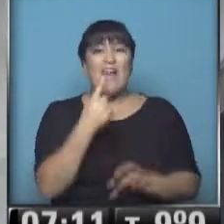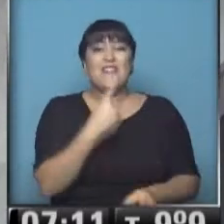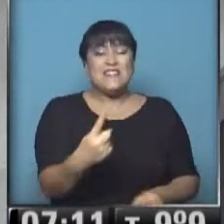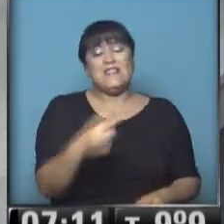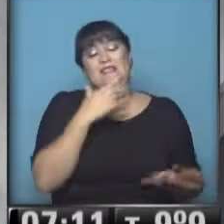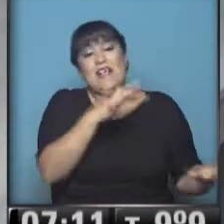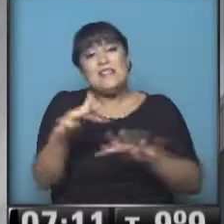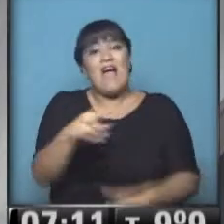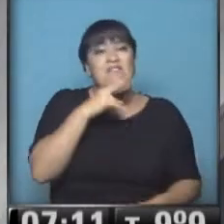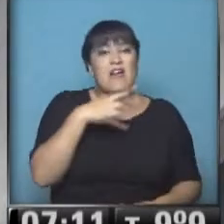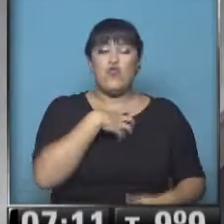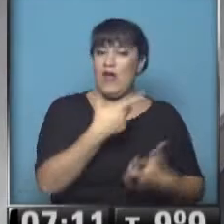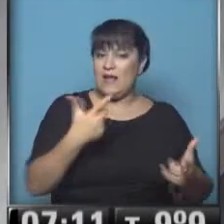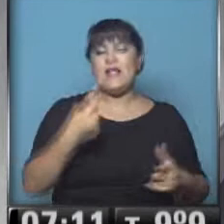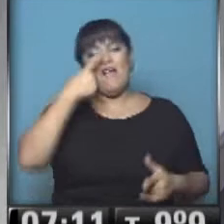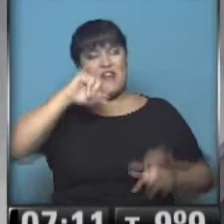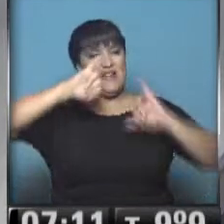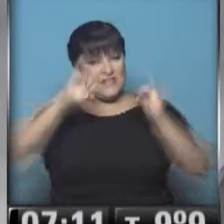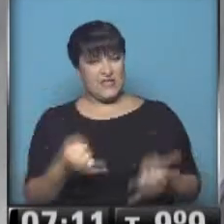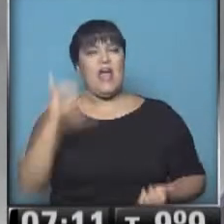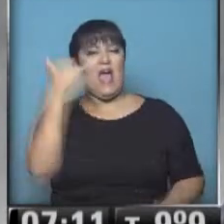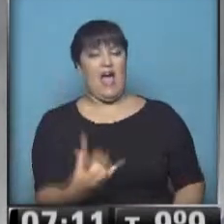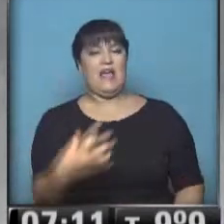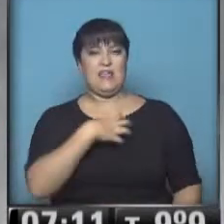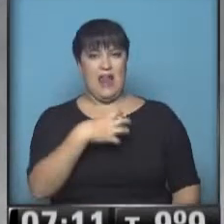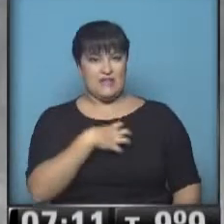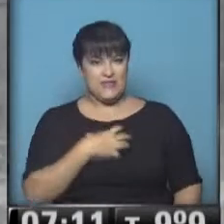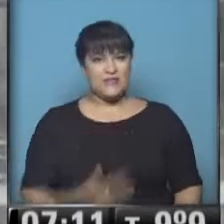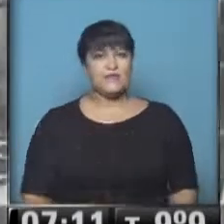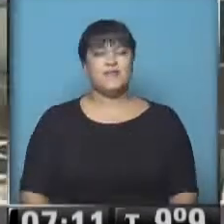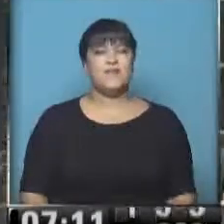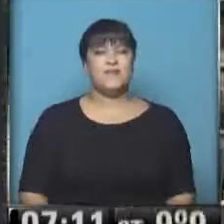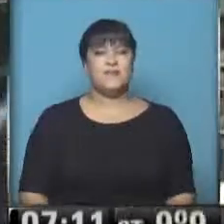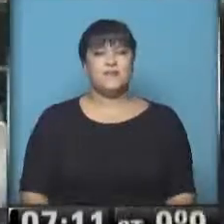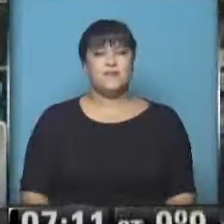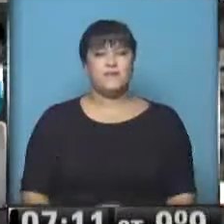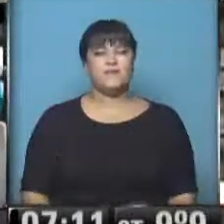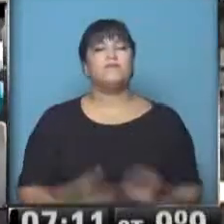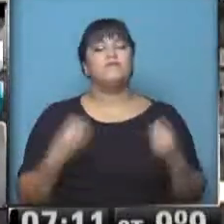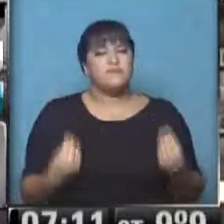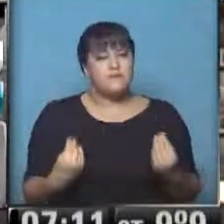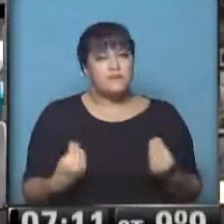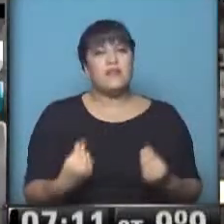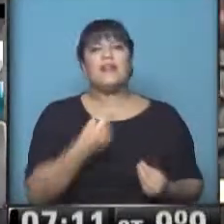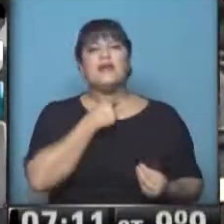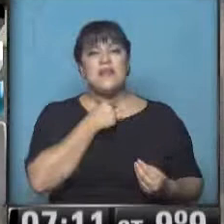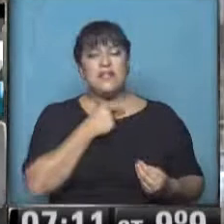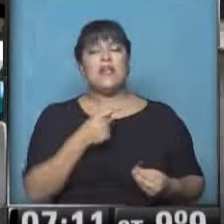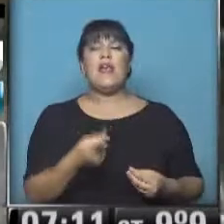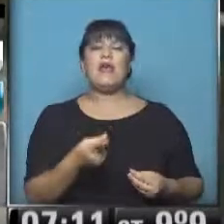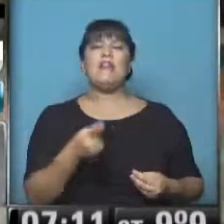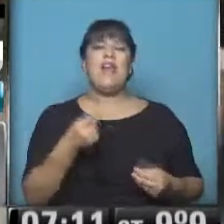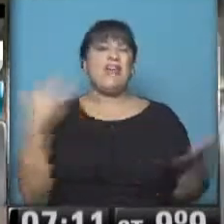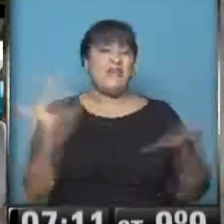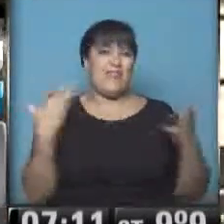clases. Pero no. Habrá clases, cumplirá con lo que se busca, que es la mayor cantidad de